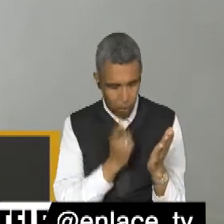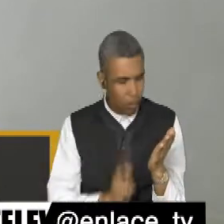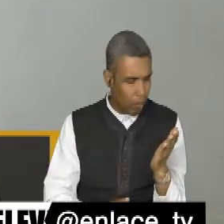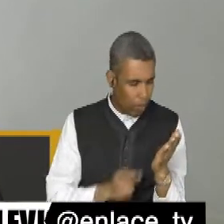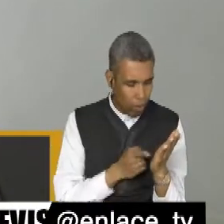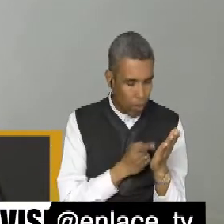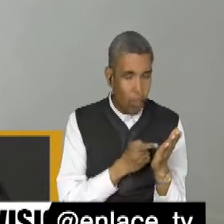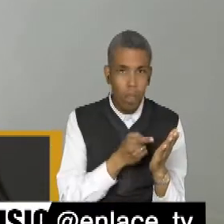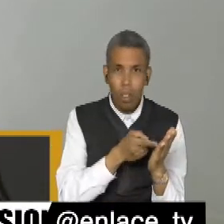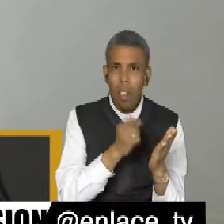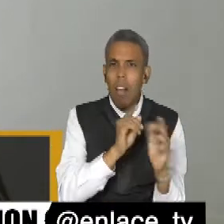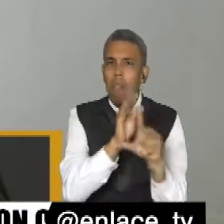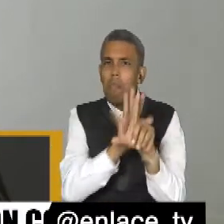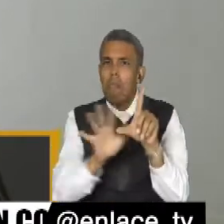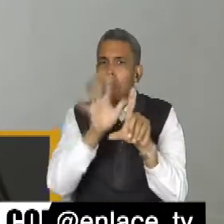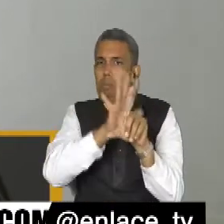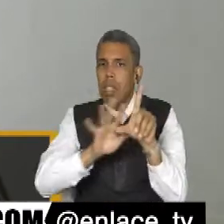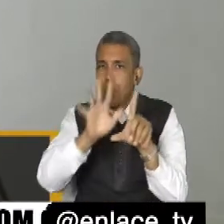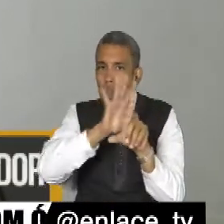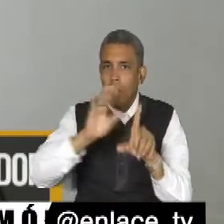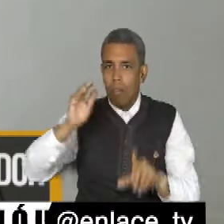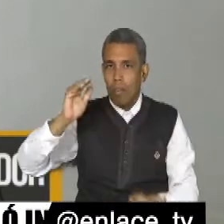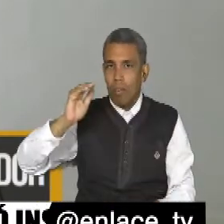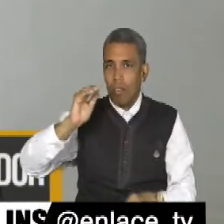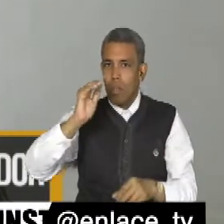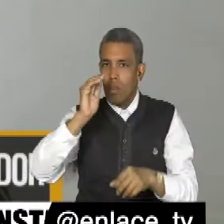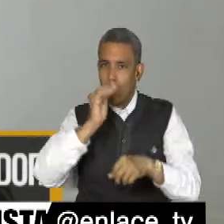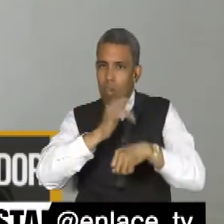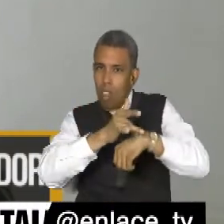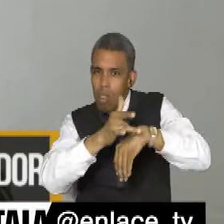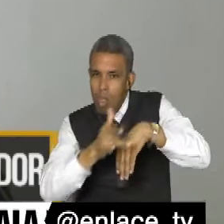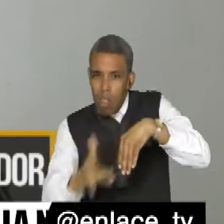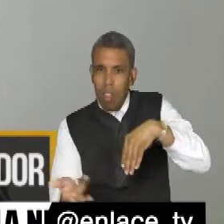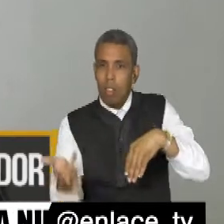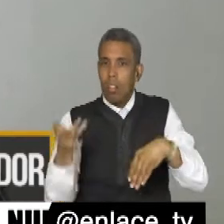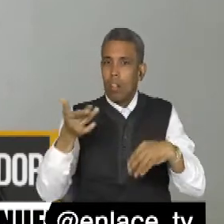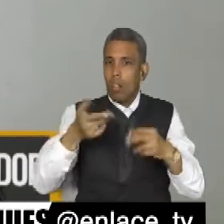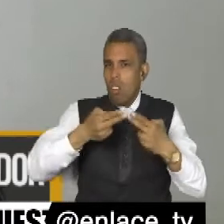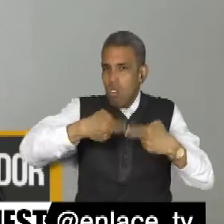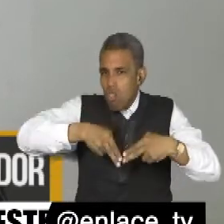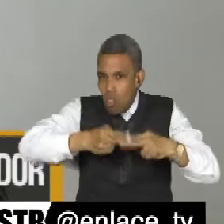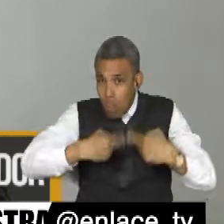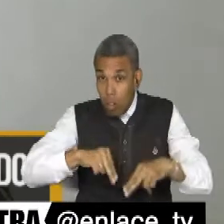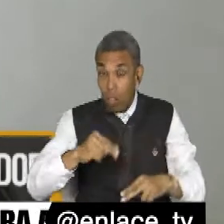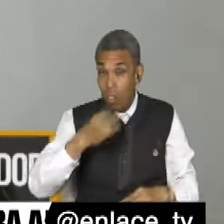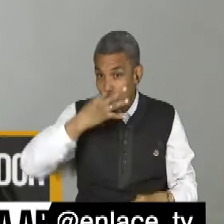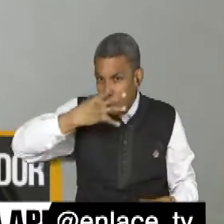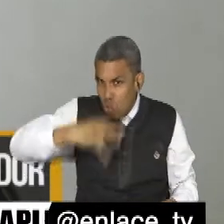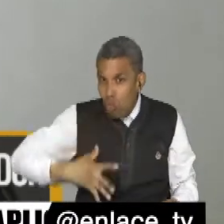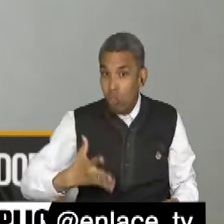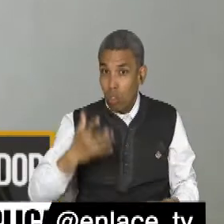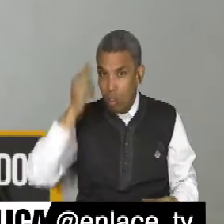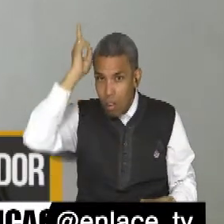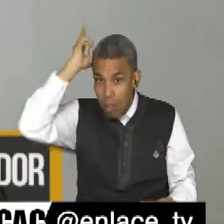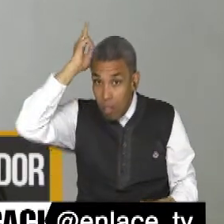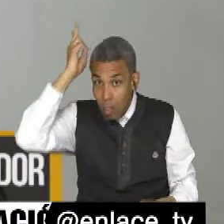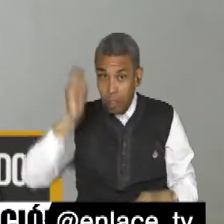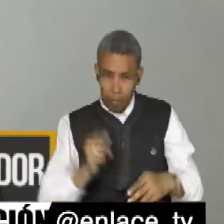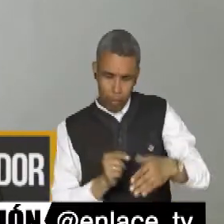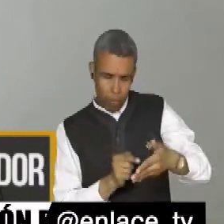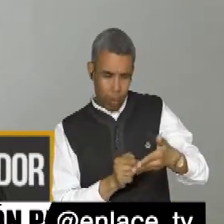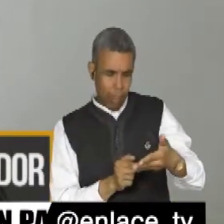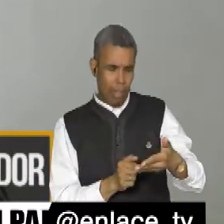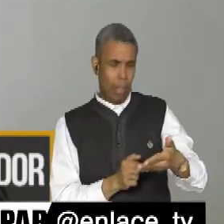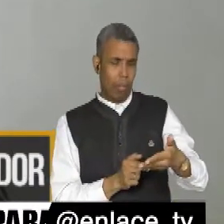por una persona de 35 años. Desde allí ella inicia indagando y se da cuenta que esta menor pues había